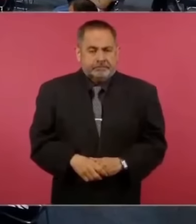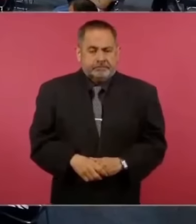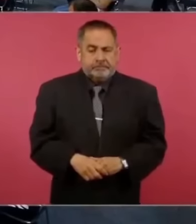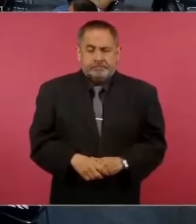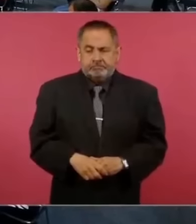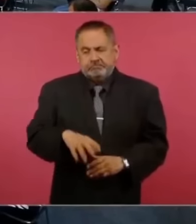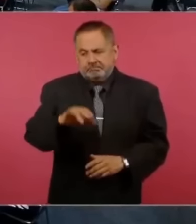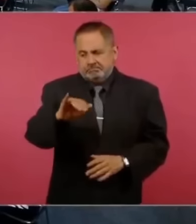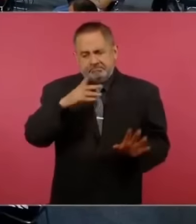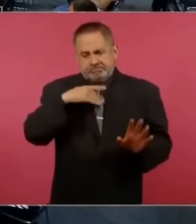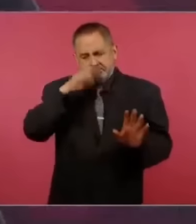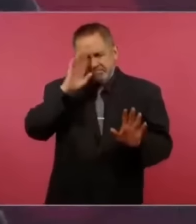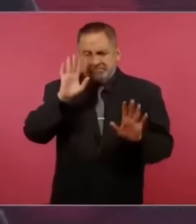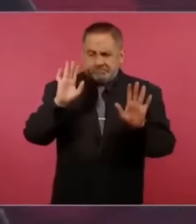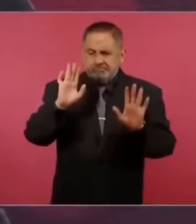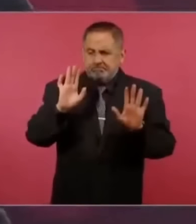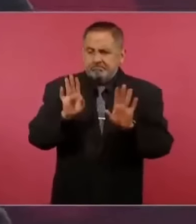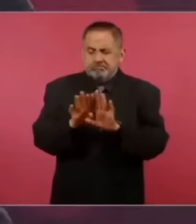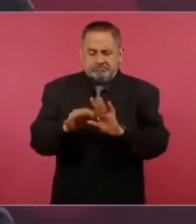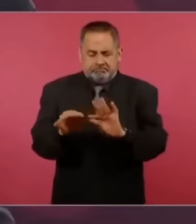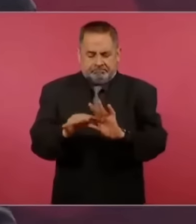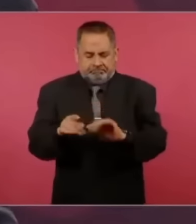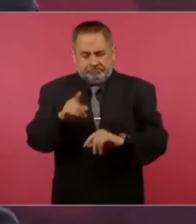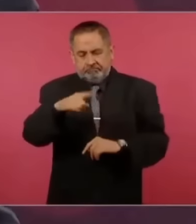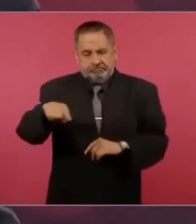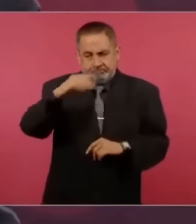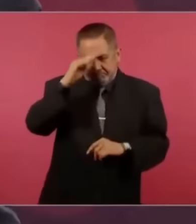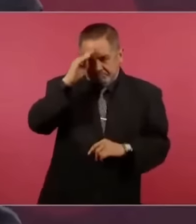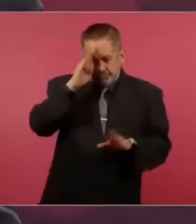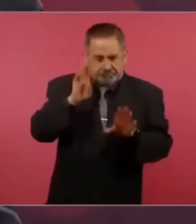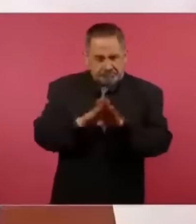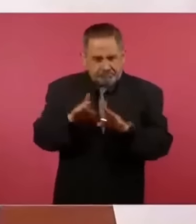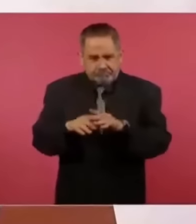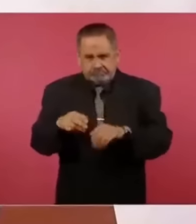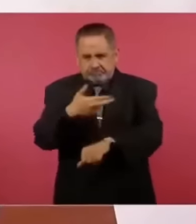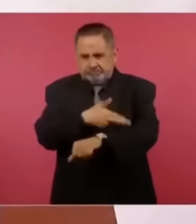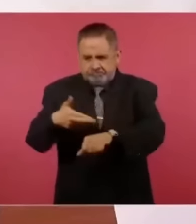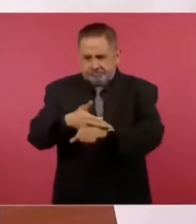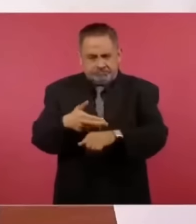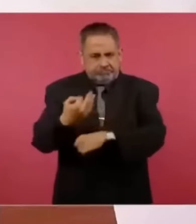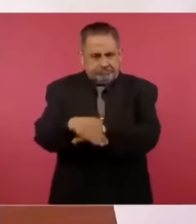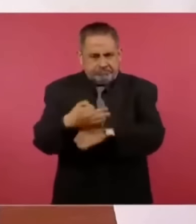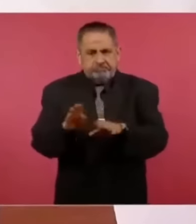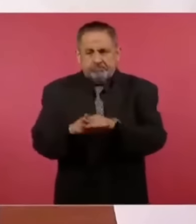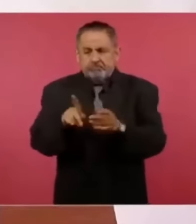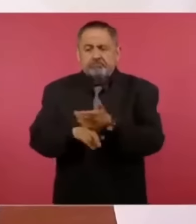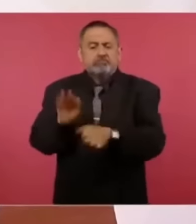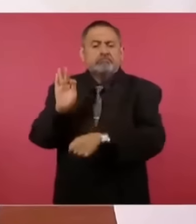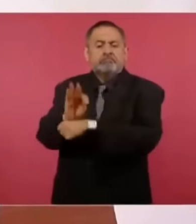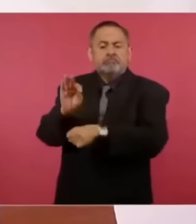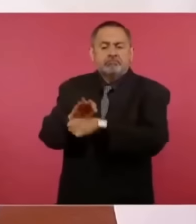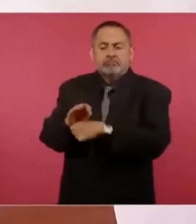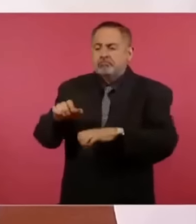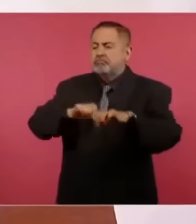Sí, lo que se pedía en las medidas cautelares era de que se protegiera la